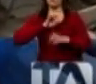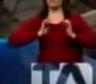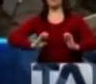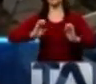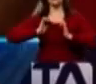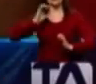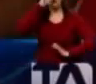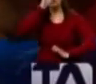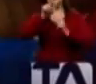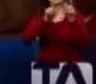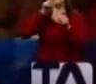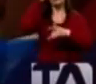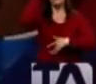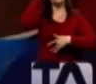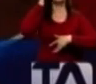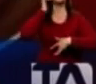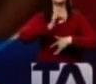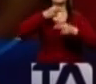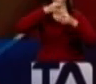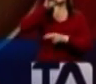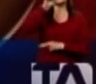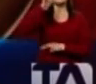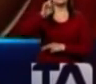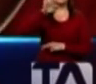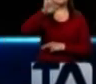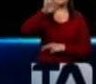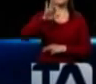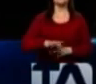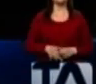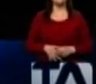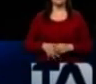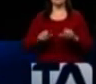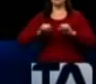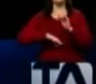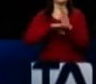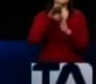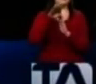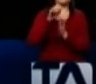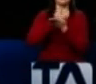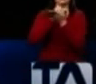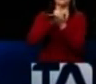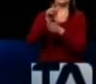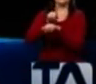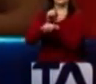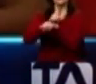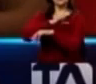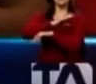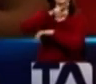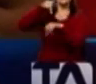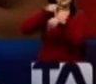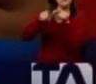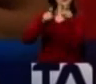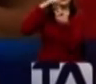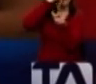seamos 411, posiblemente seamos 5.000, pero no estemos diagnosticados. Ayudad al profesional a que cuando le llegue un niño con